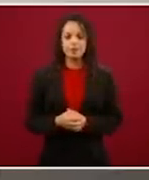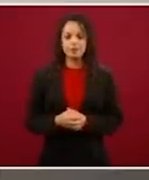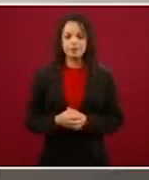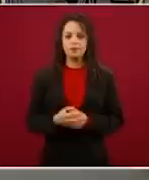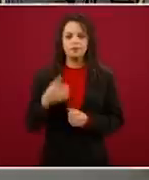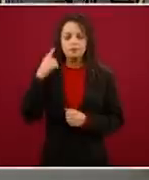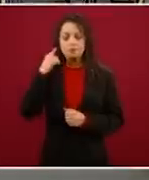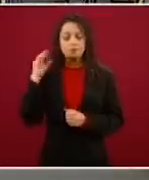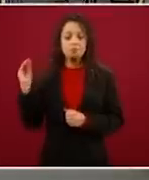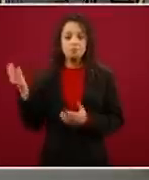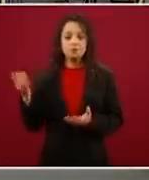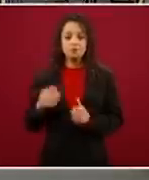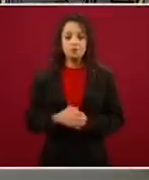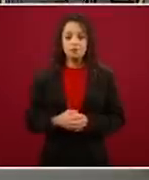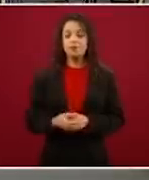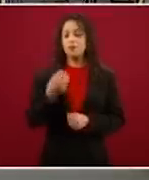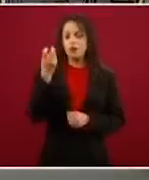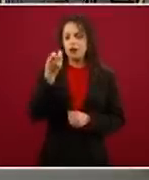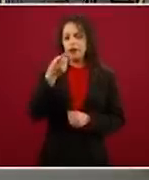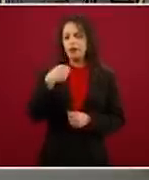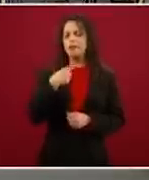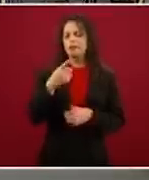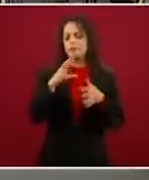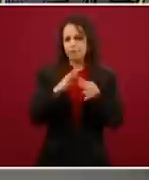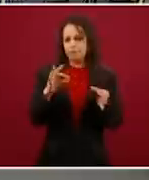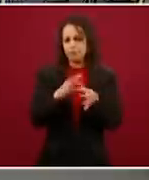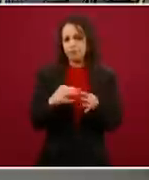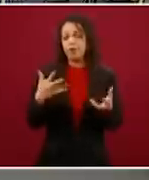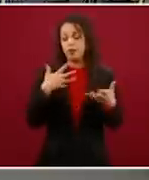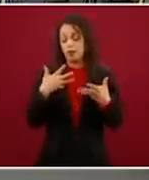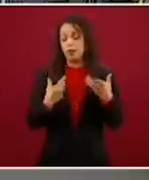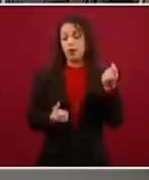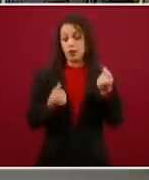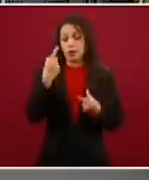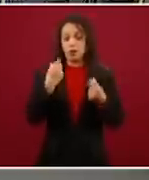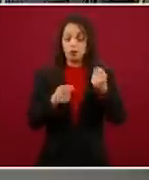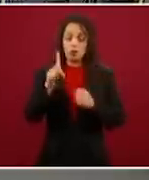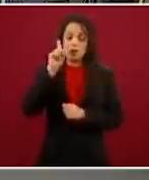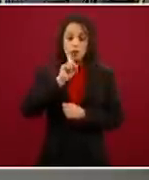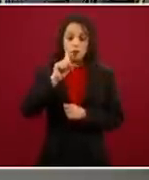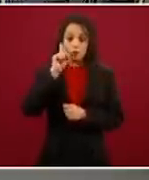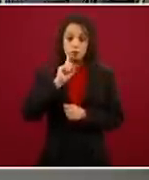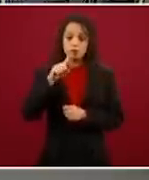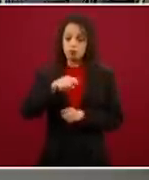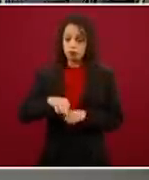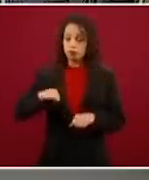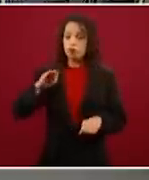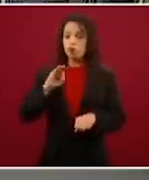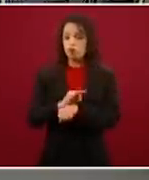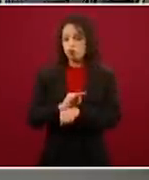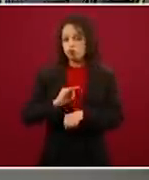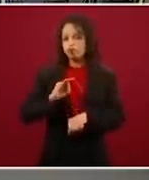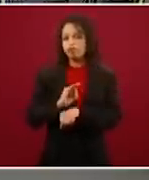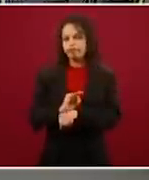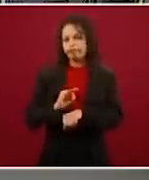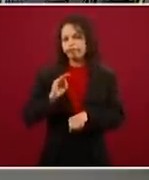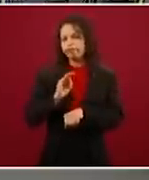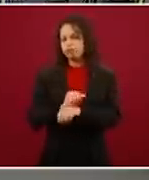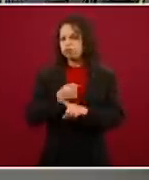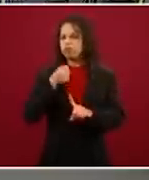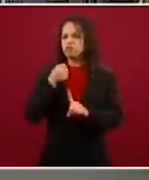No, eso es lo que estoy planteando. Hay mujeres que han defendido esta